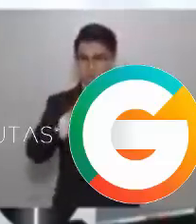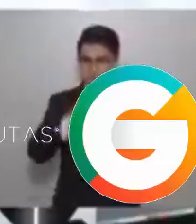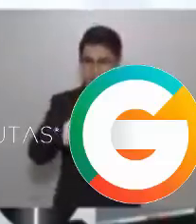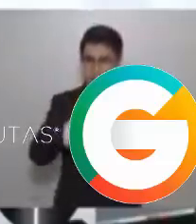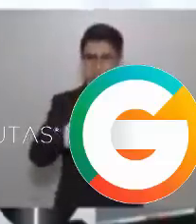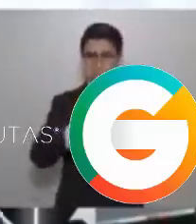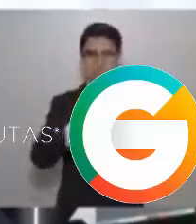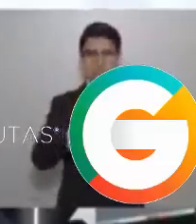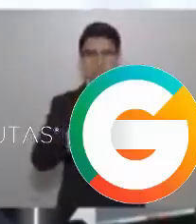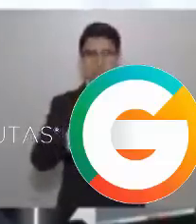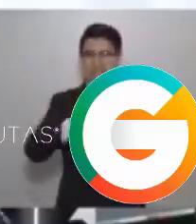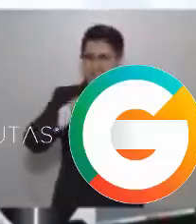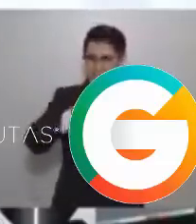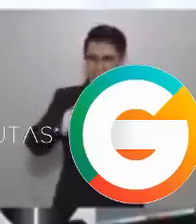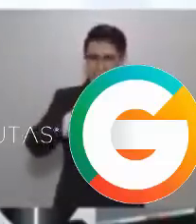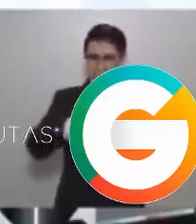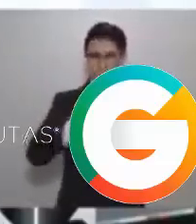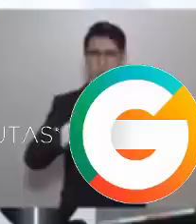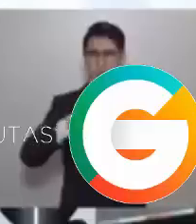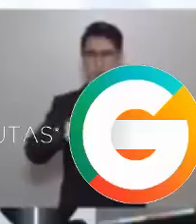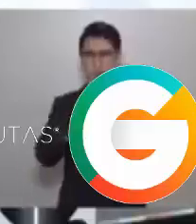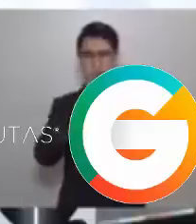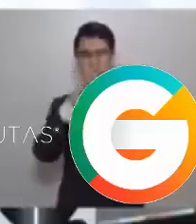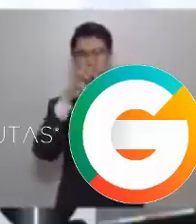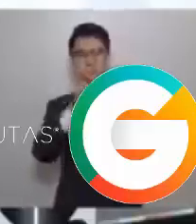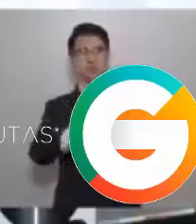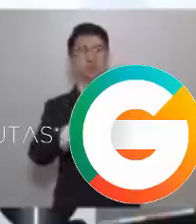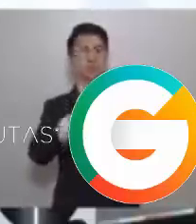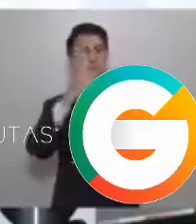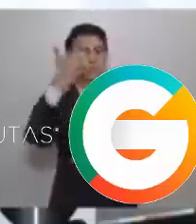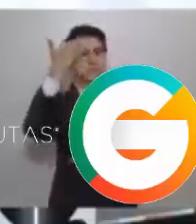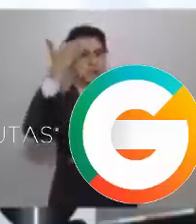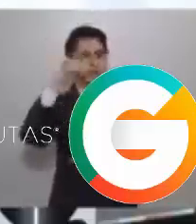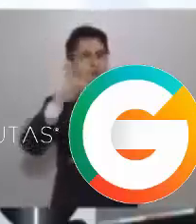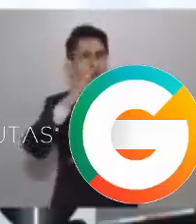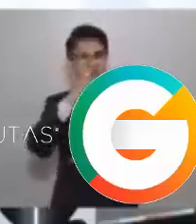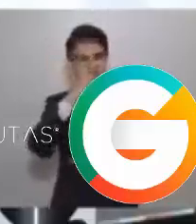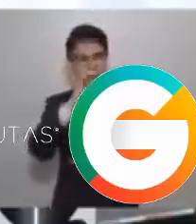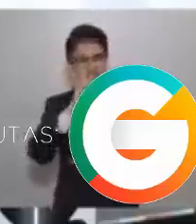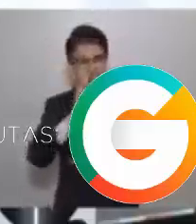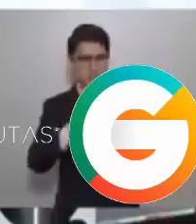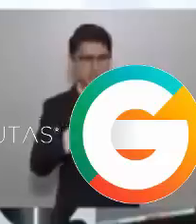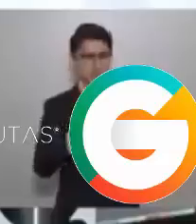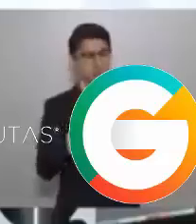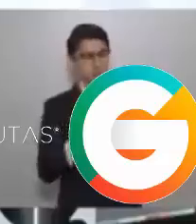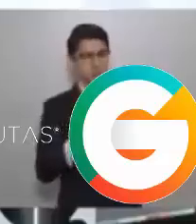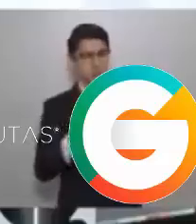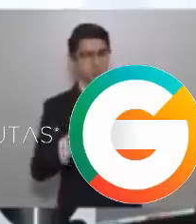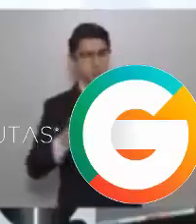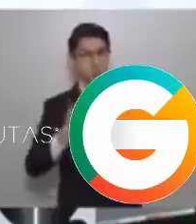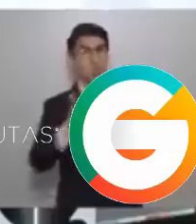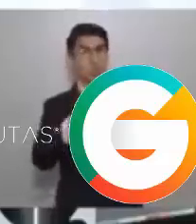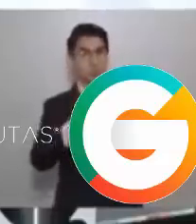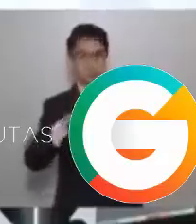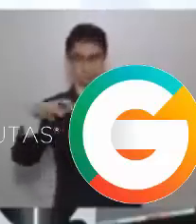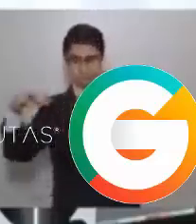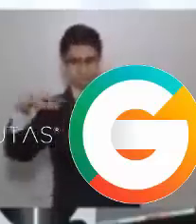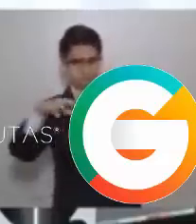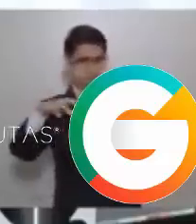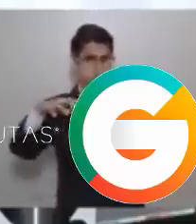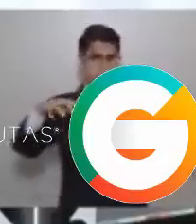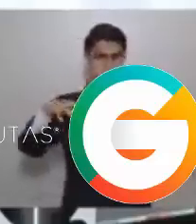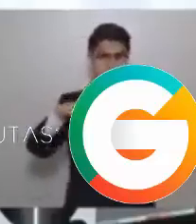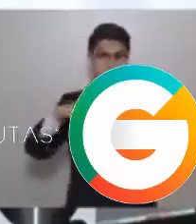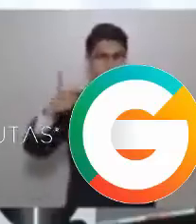que los grupos participantes en estos actos hostiles, desafortunados, terribles y condenables, serán investigados en su